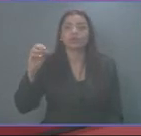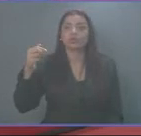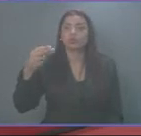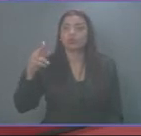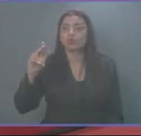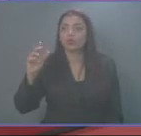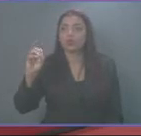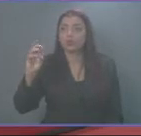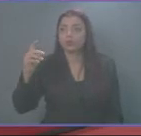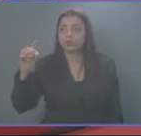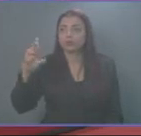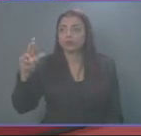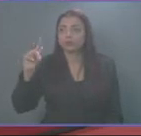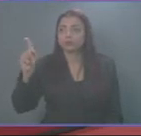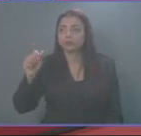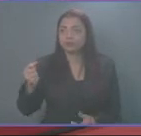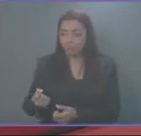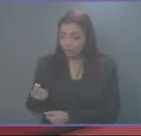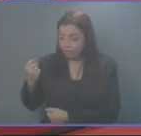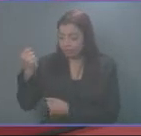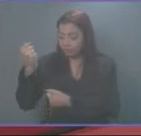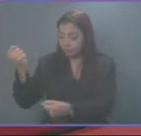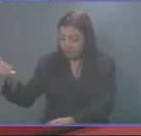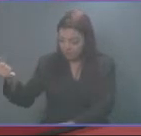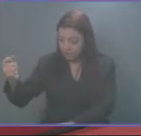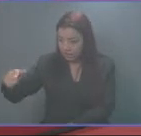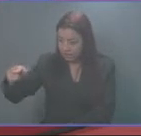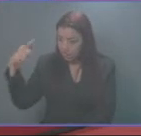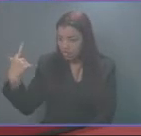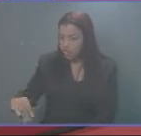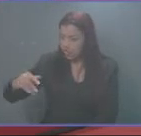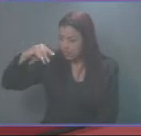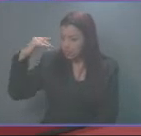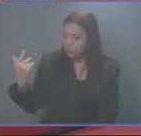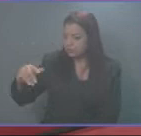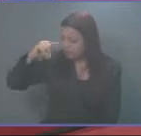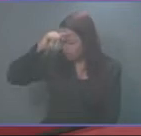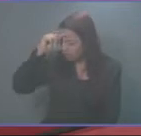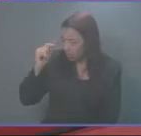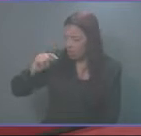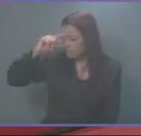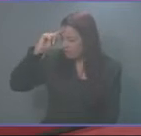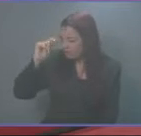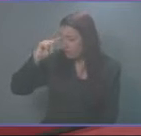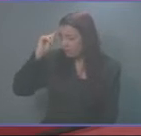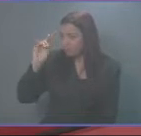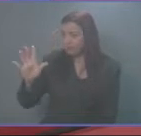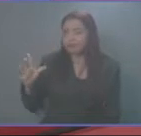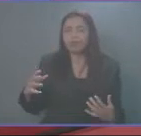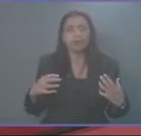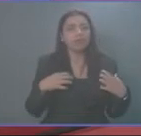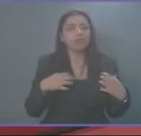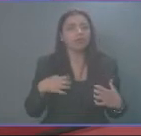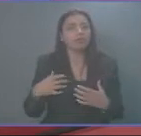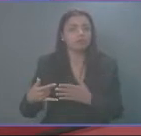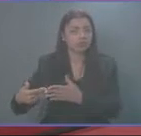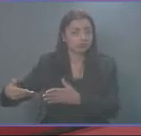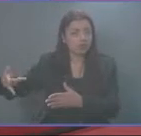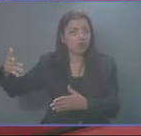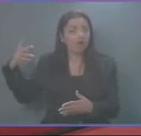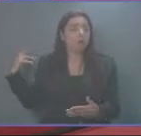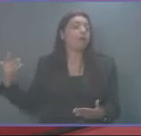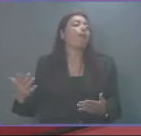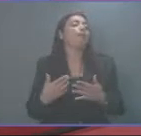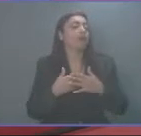estás recibiendo algo que te lo ha ganado a fuerza de trabajo a lo largo de toda tu vida. Y es un honor para